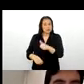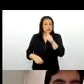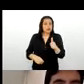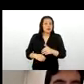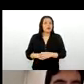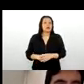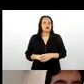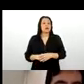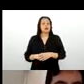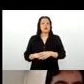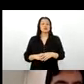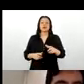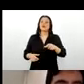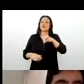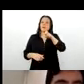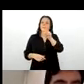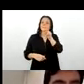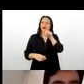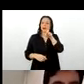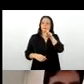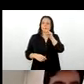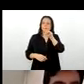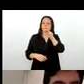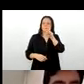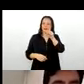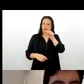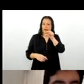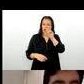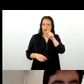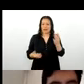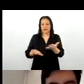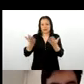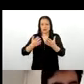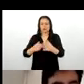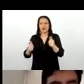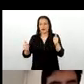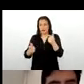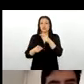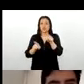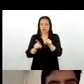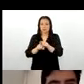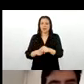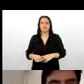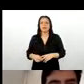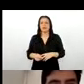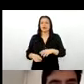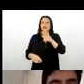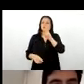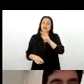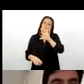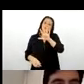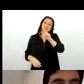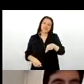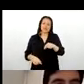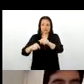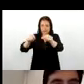Reserva Nacional Pampa Galeras, ¿no? Pampa Galeras está en Lucanas, en Ayacucho, 6.500 hectáreas desde el